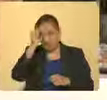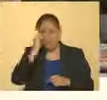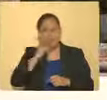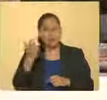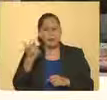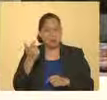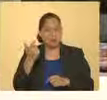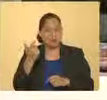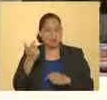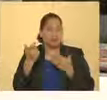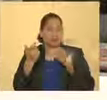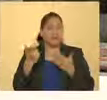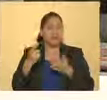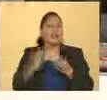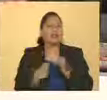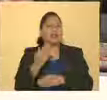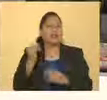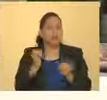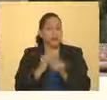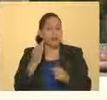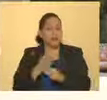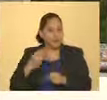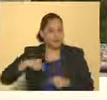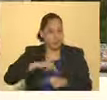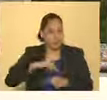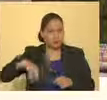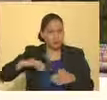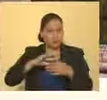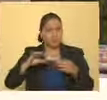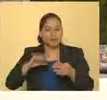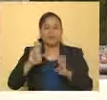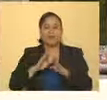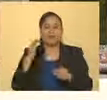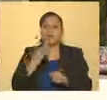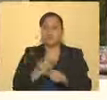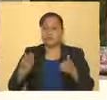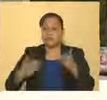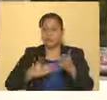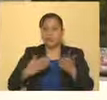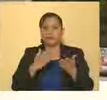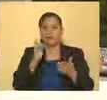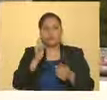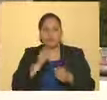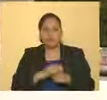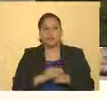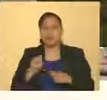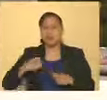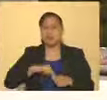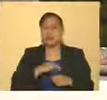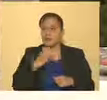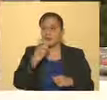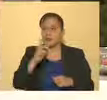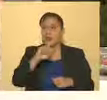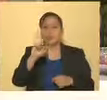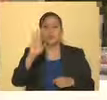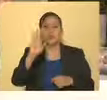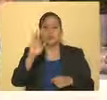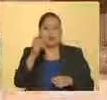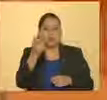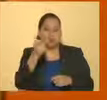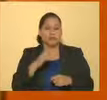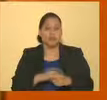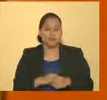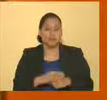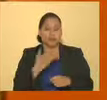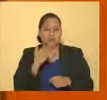muy buen precio. Está lo que estábamos platicando ahorita. Excelente. Nuestro menú del día de hoy, que estábamos diciendo, 140 pesos.